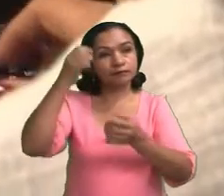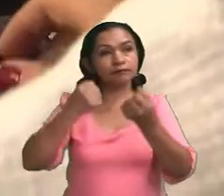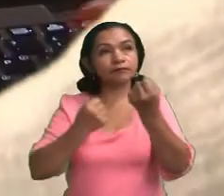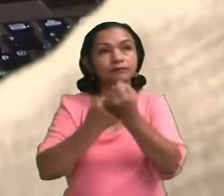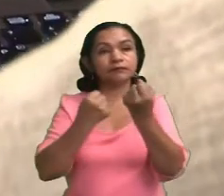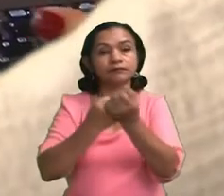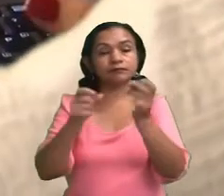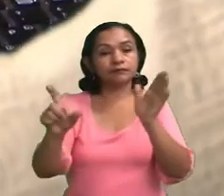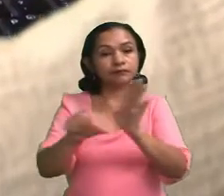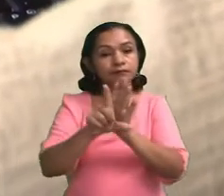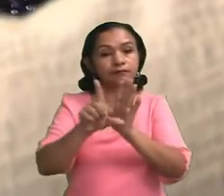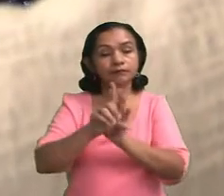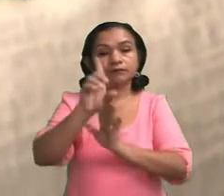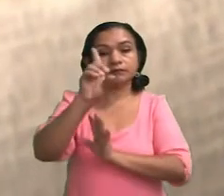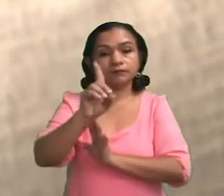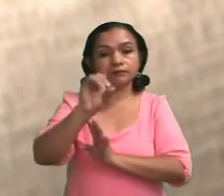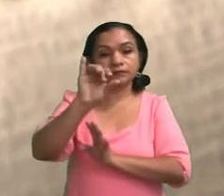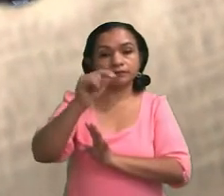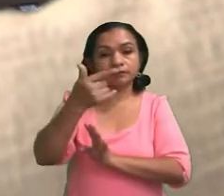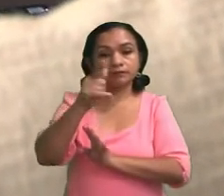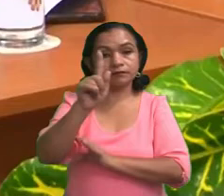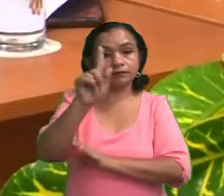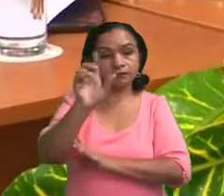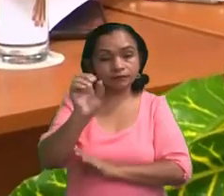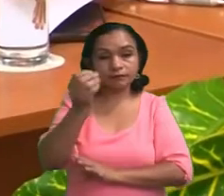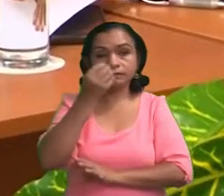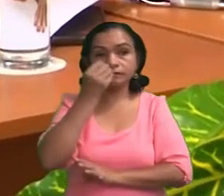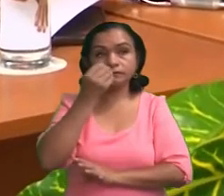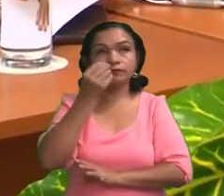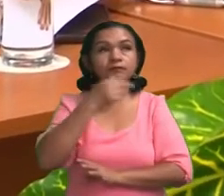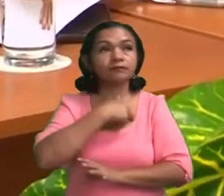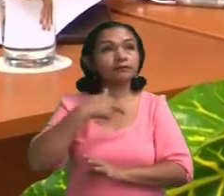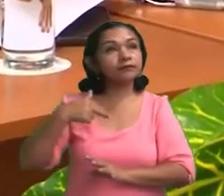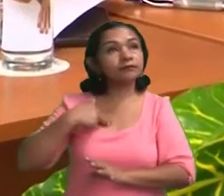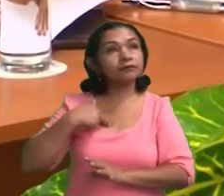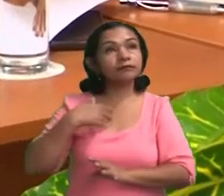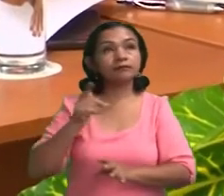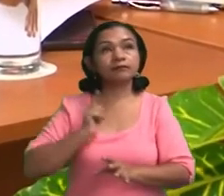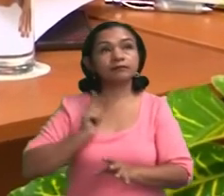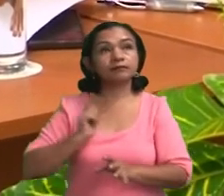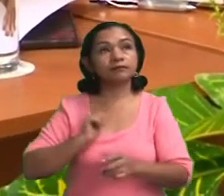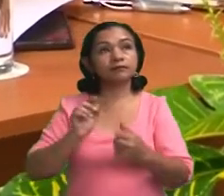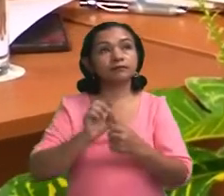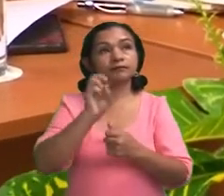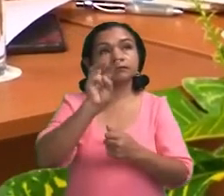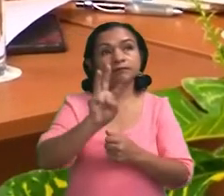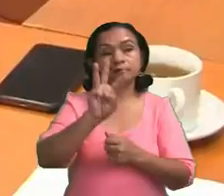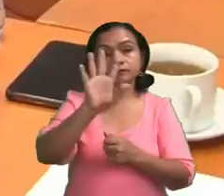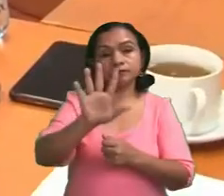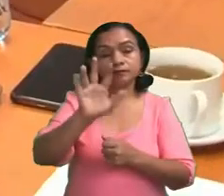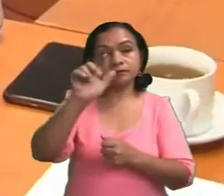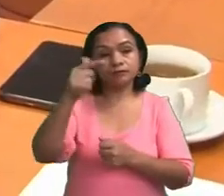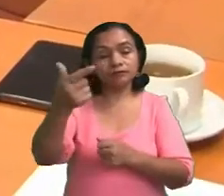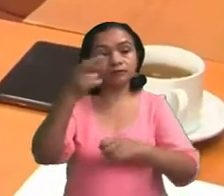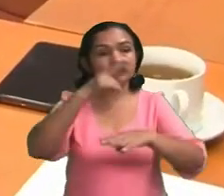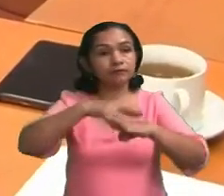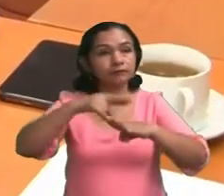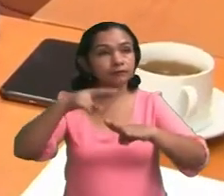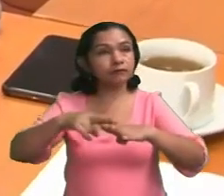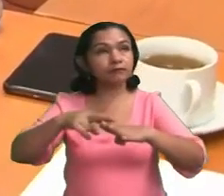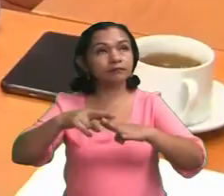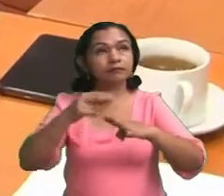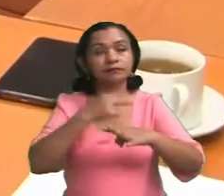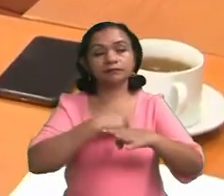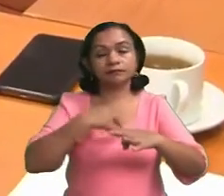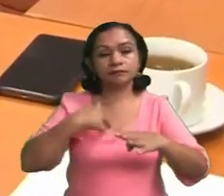La ley del Digesto Jurídico vigente sobre soberanía y seguridad alimentaria cuenta actualmente con 357 normas, de las